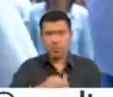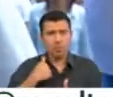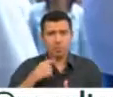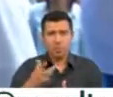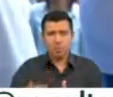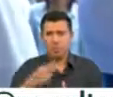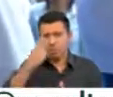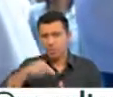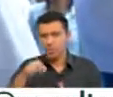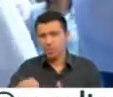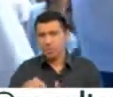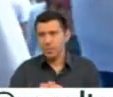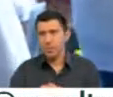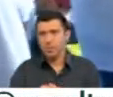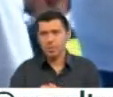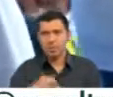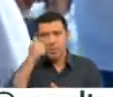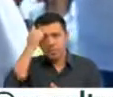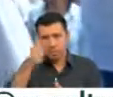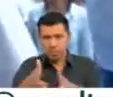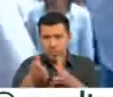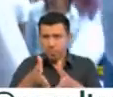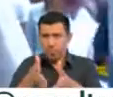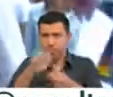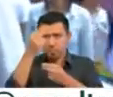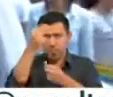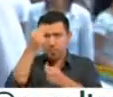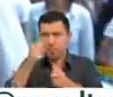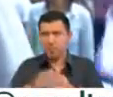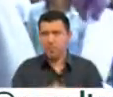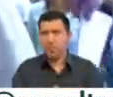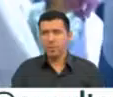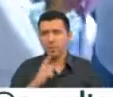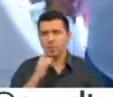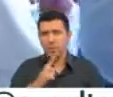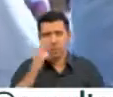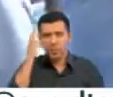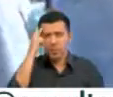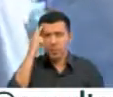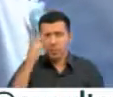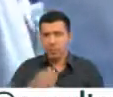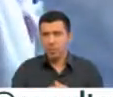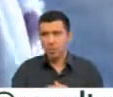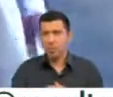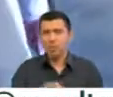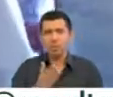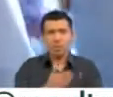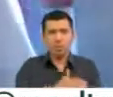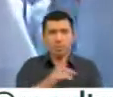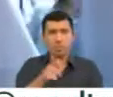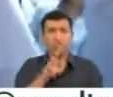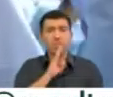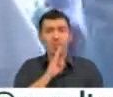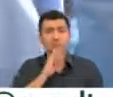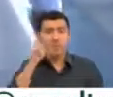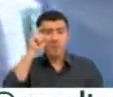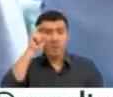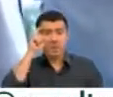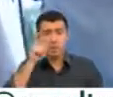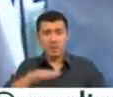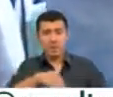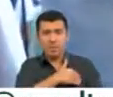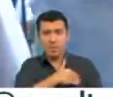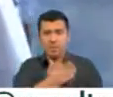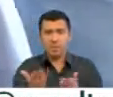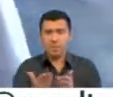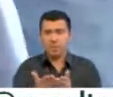hija tenga esos principios, esos valores ilógicos que están la doctora Gina Parodi formalizando